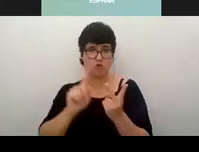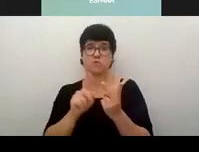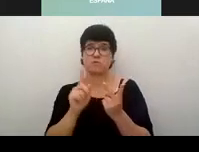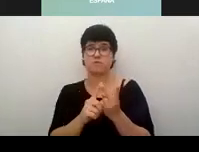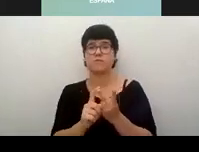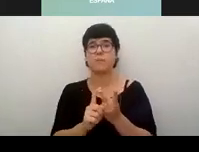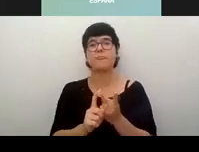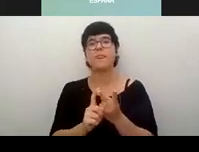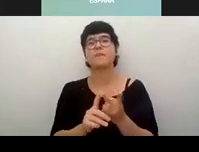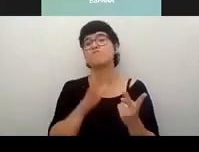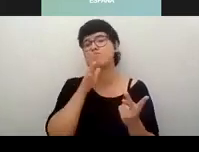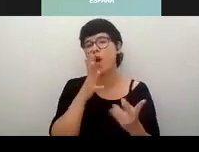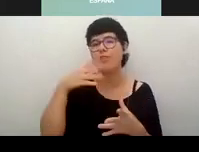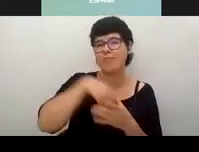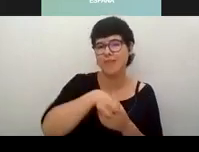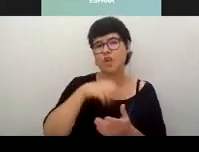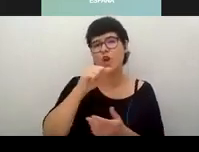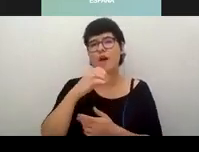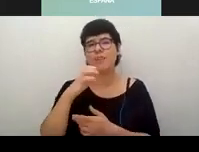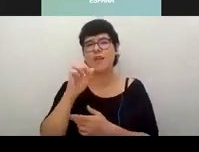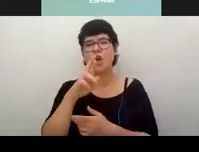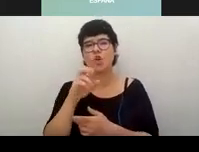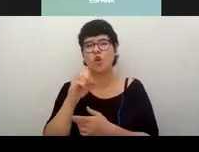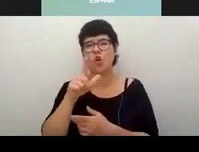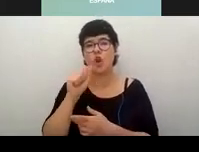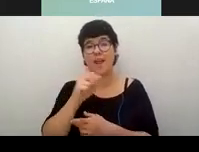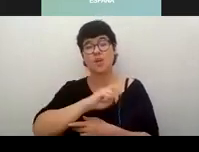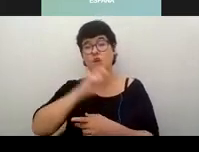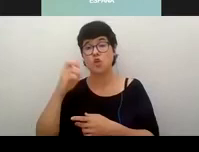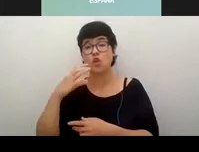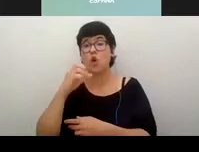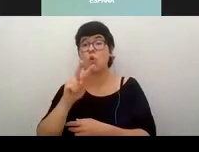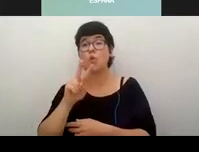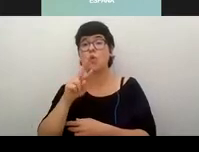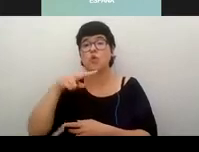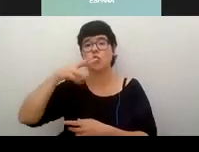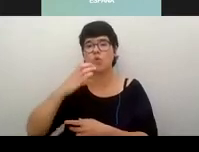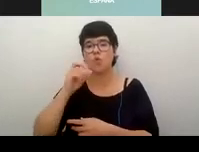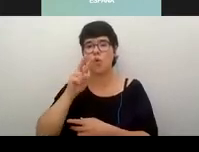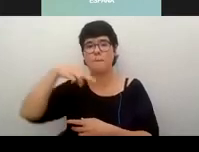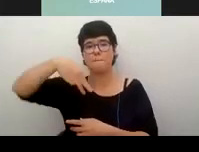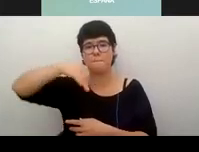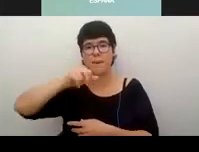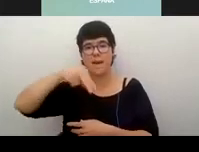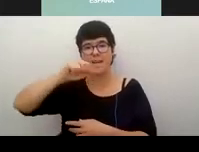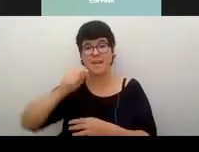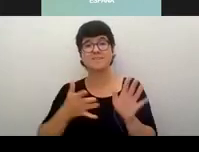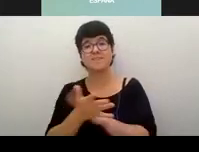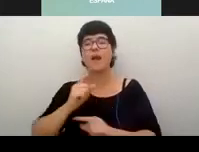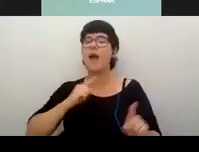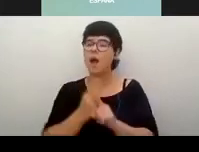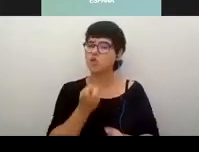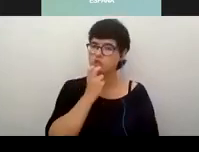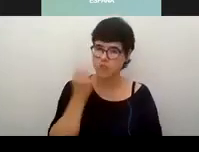la presencia de la acerola. Y la curcumina, que es un polifenol de bajo peso molecular, como polifenol es antioxidante también,